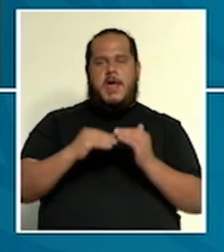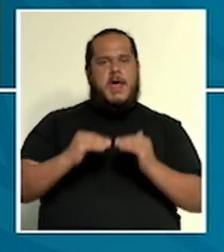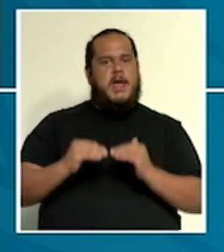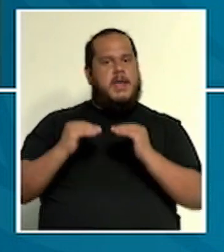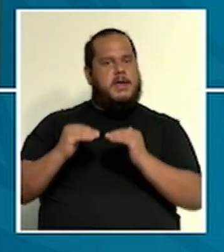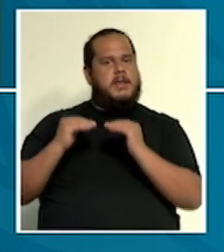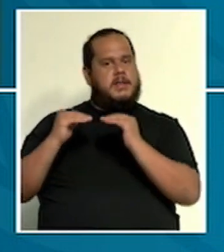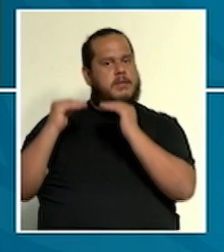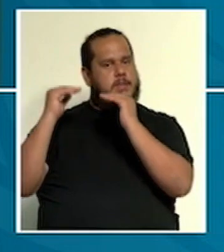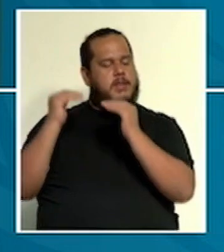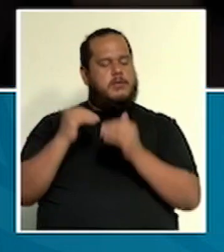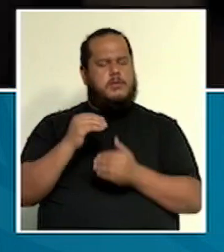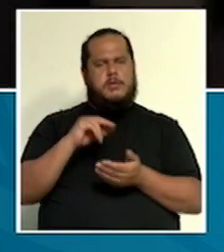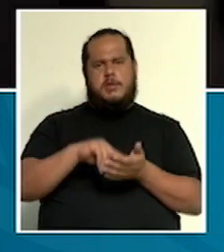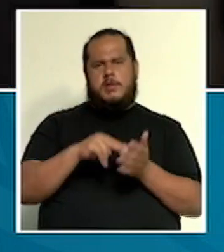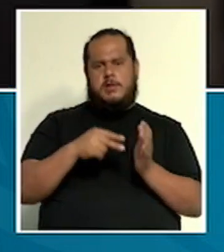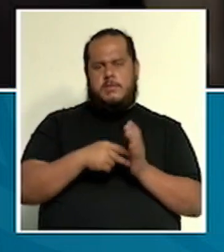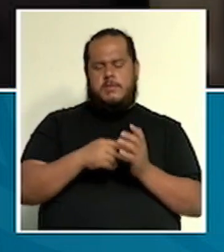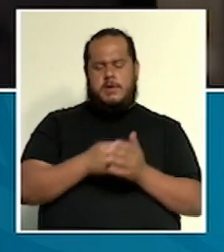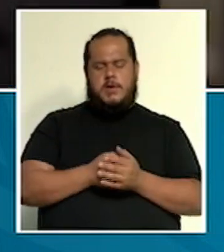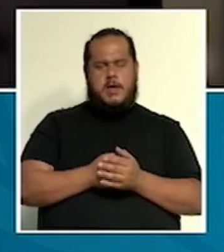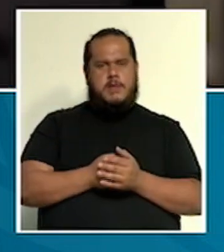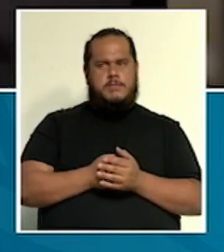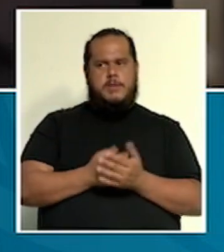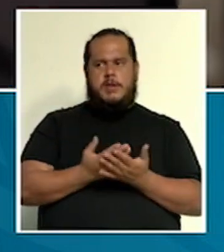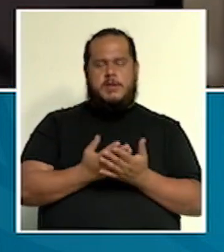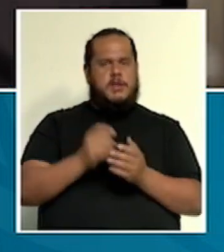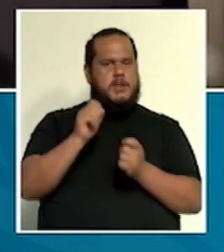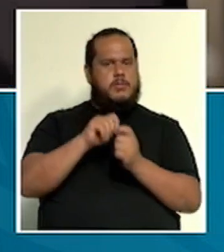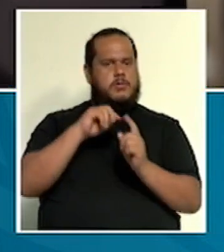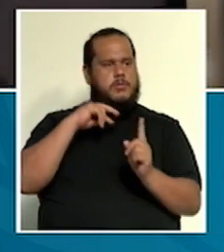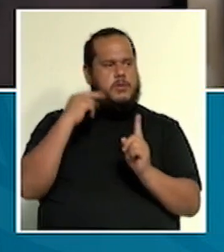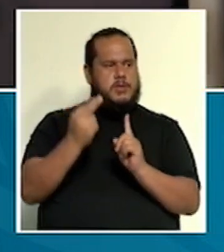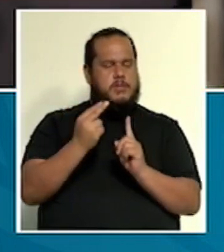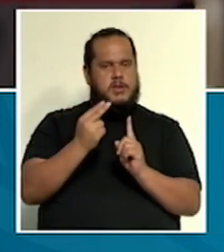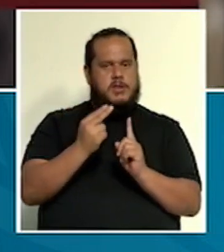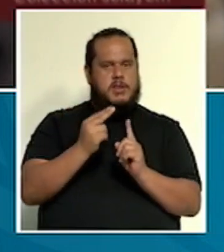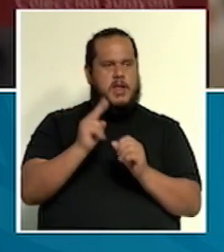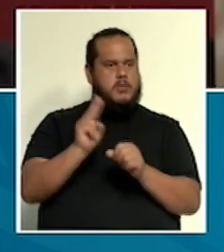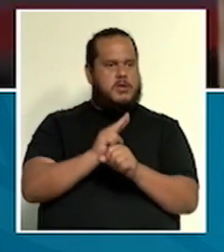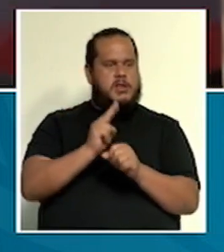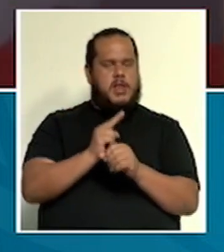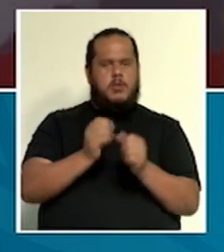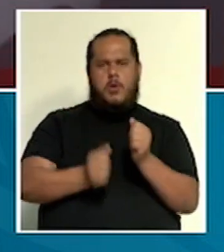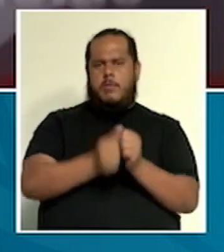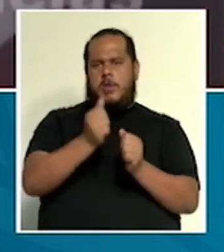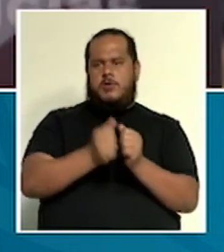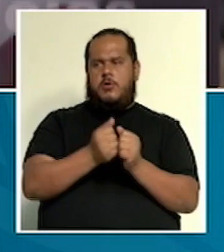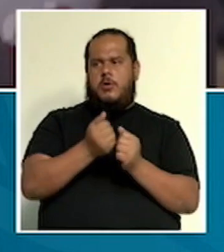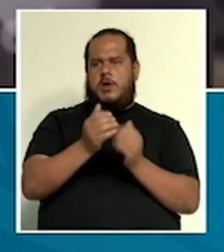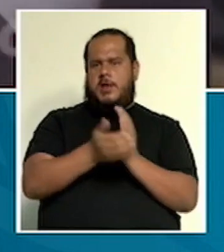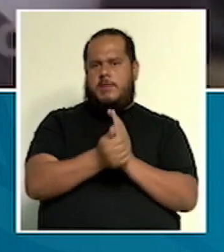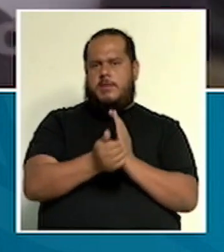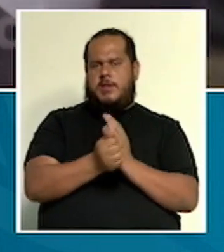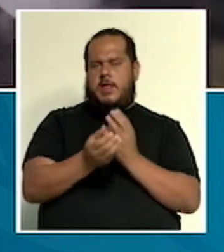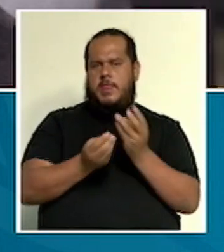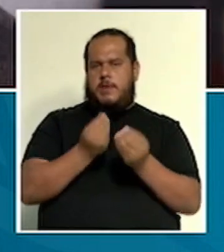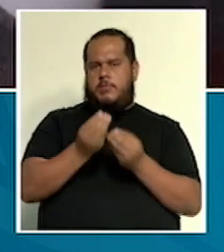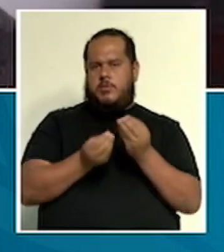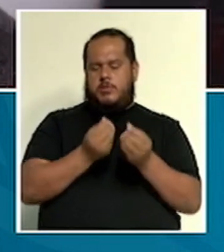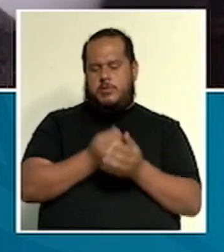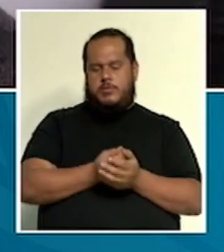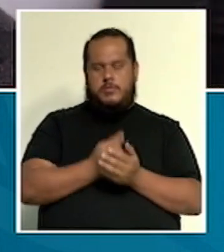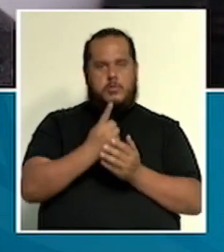crecimiento, significa incluso desde el punto de vista utilitario, mayor capacidad de producción.